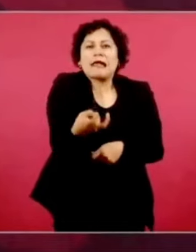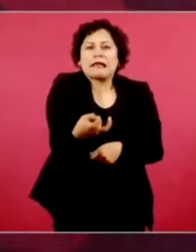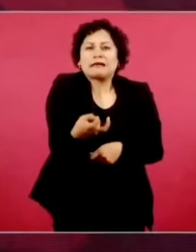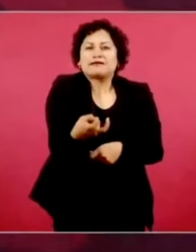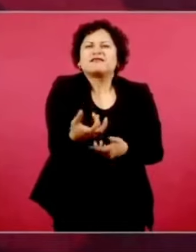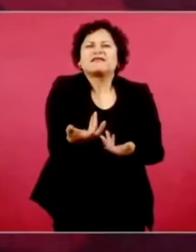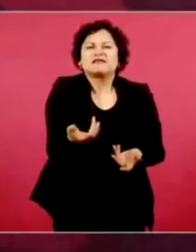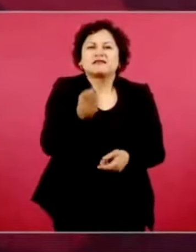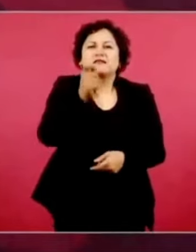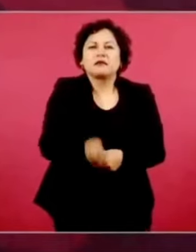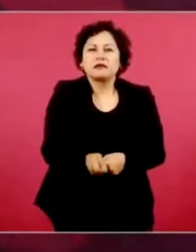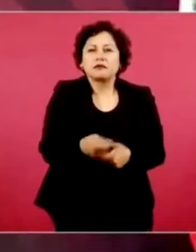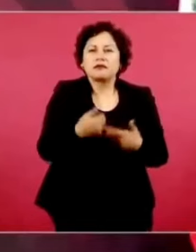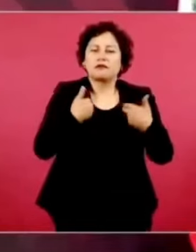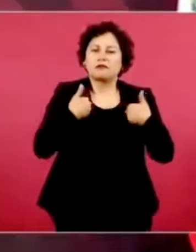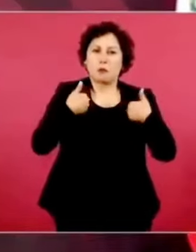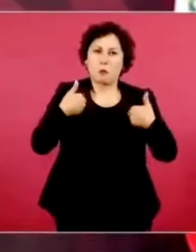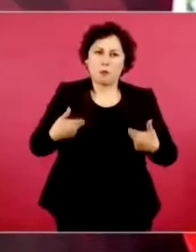Eso es lo que